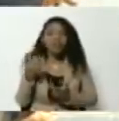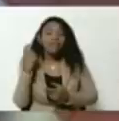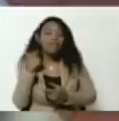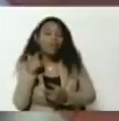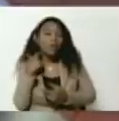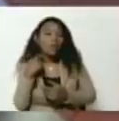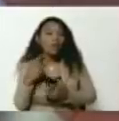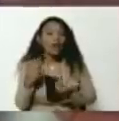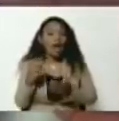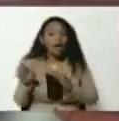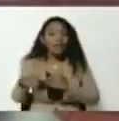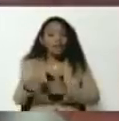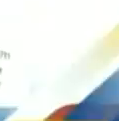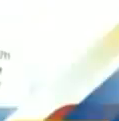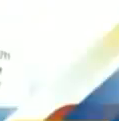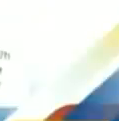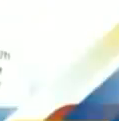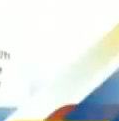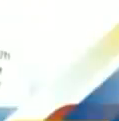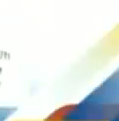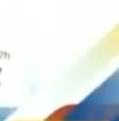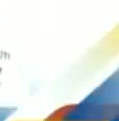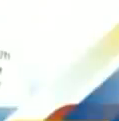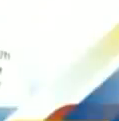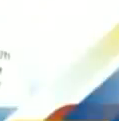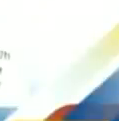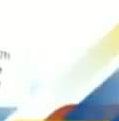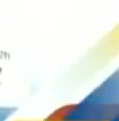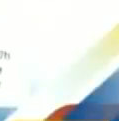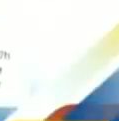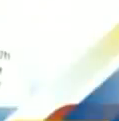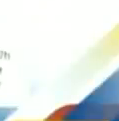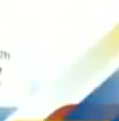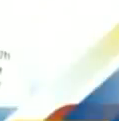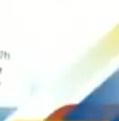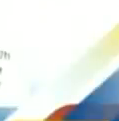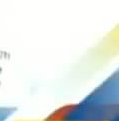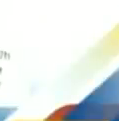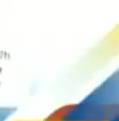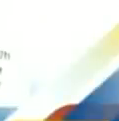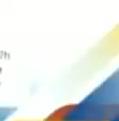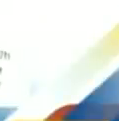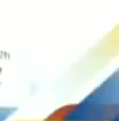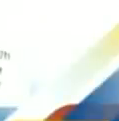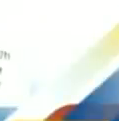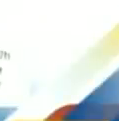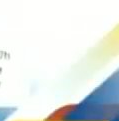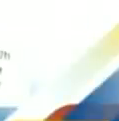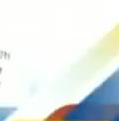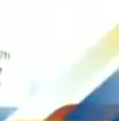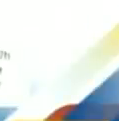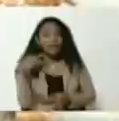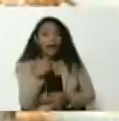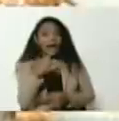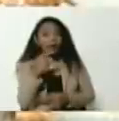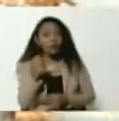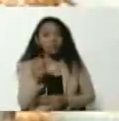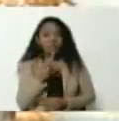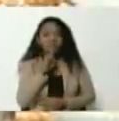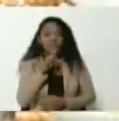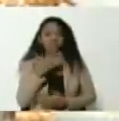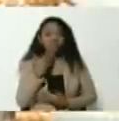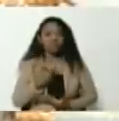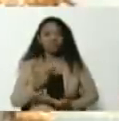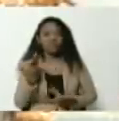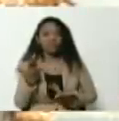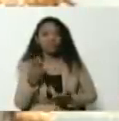ratas empiezan a abandonar el barco. Ayer se acordó o pensó Julio Borges que estaba como feo lo de